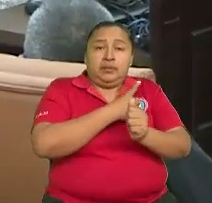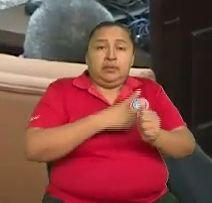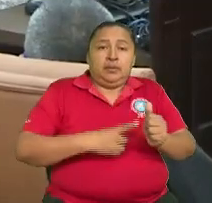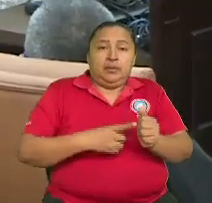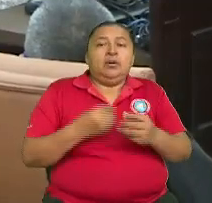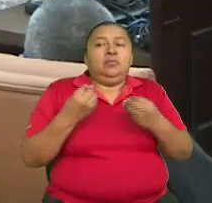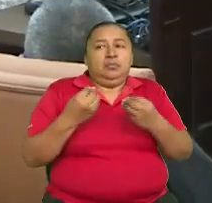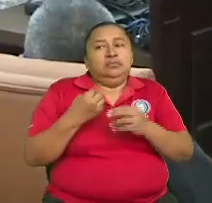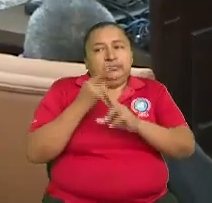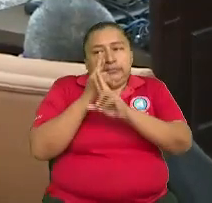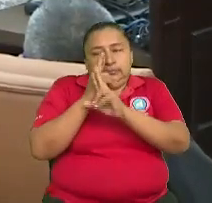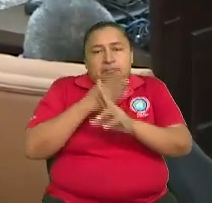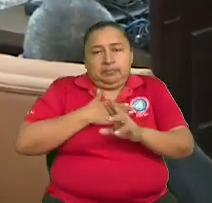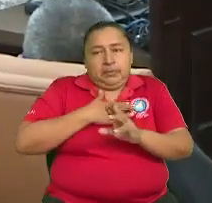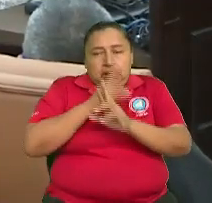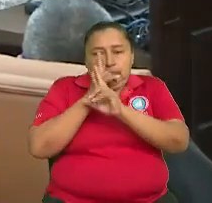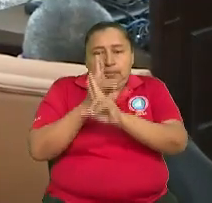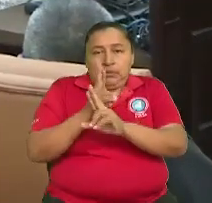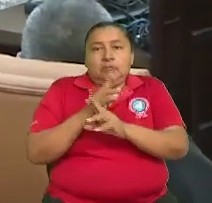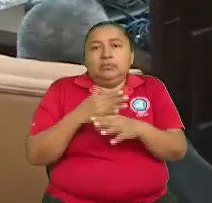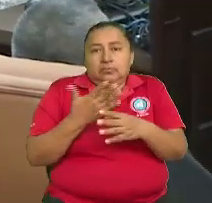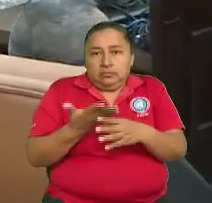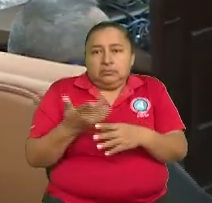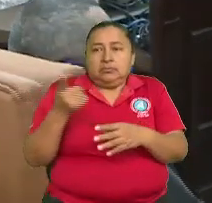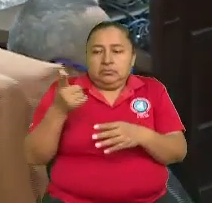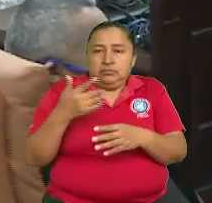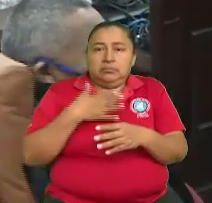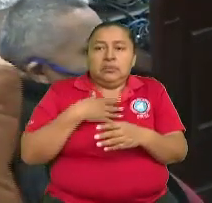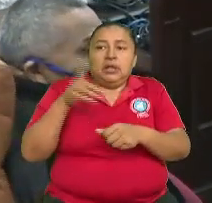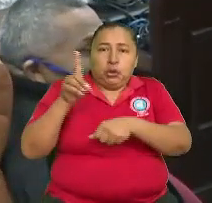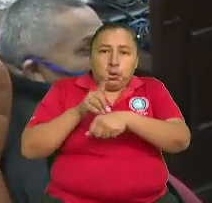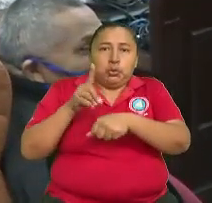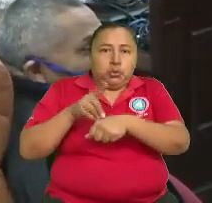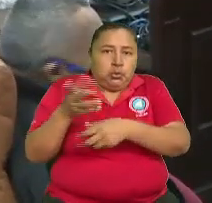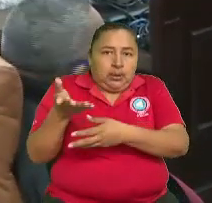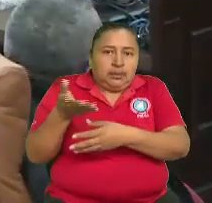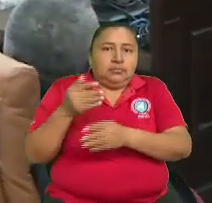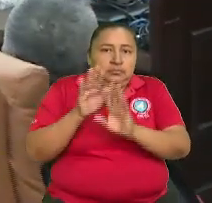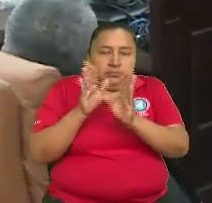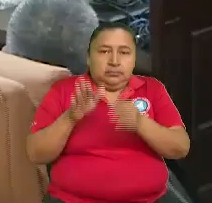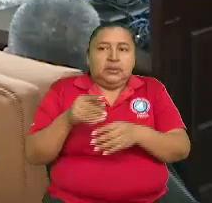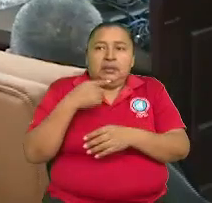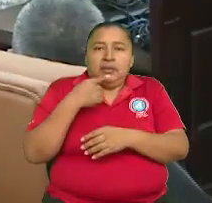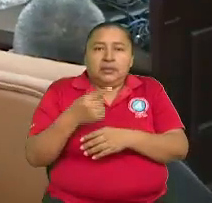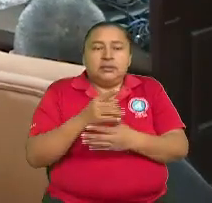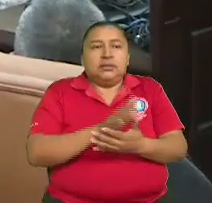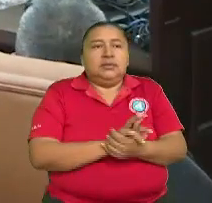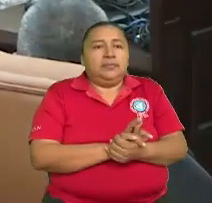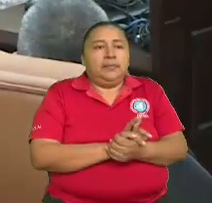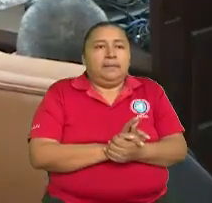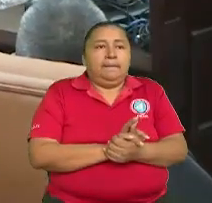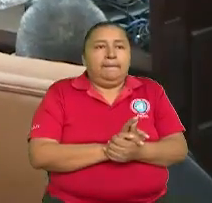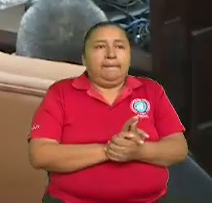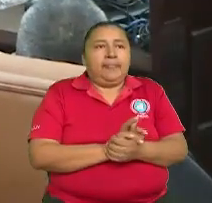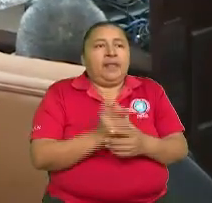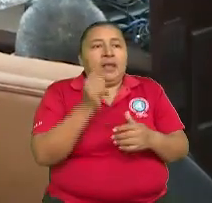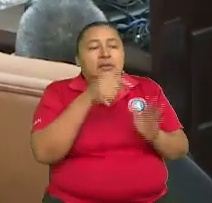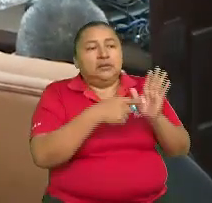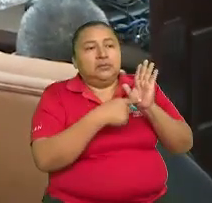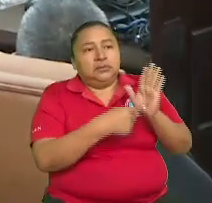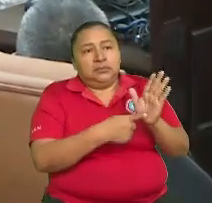mis respetos, ¿verdad?, que incluso hasta médico es, diga que esto